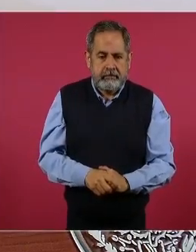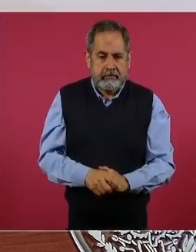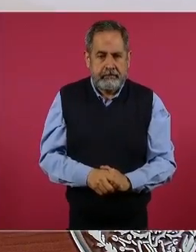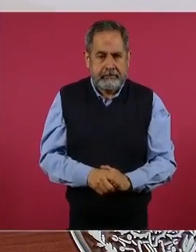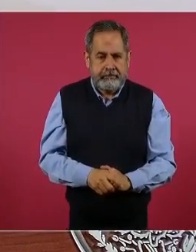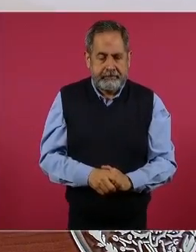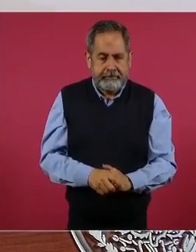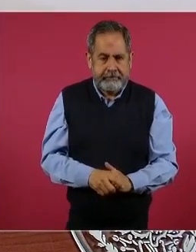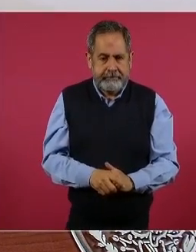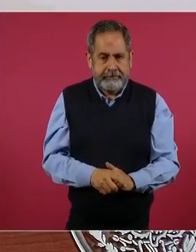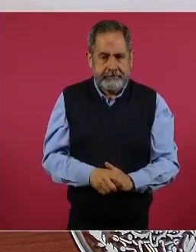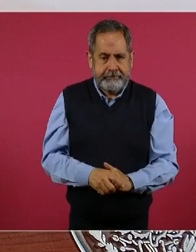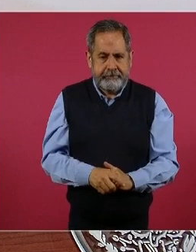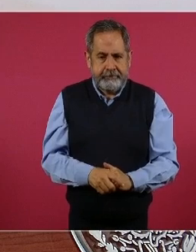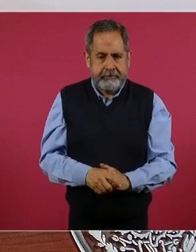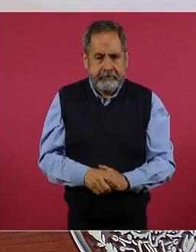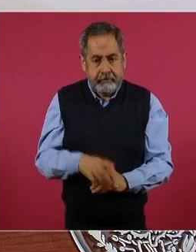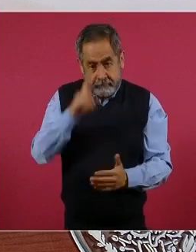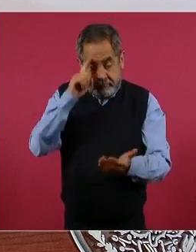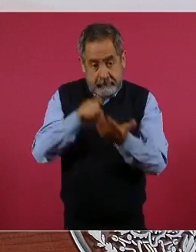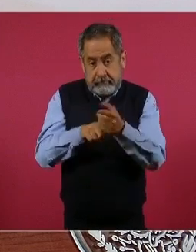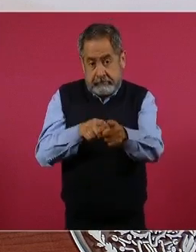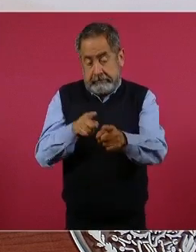creo que sí fue